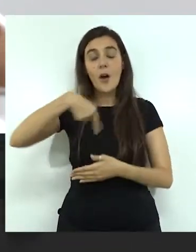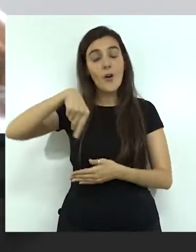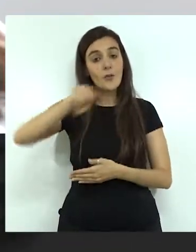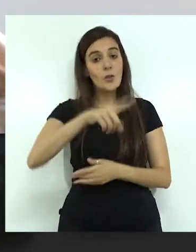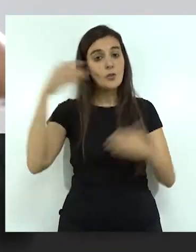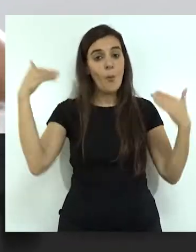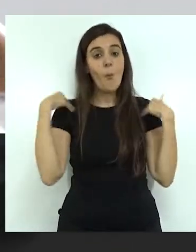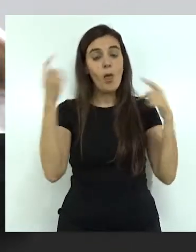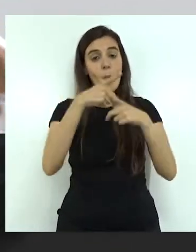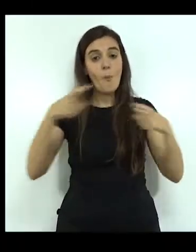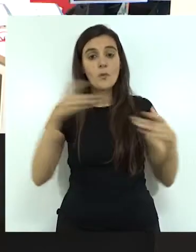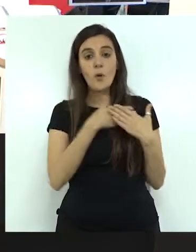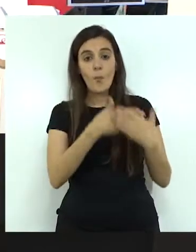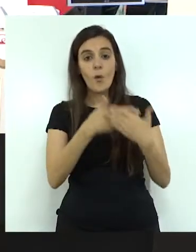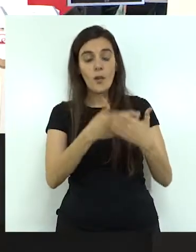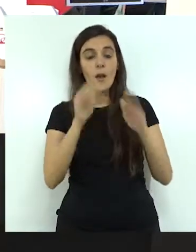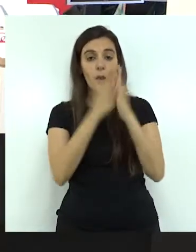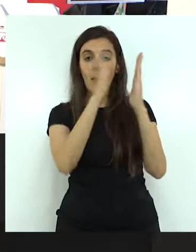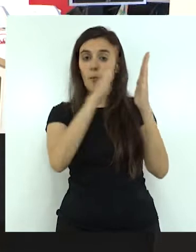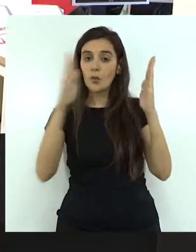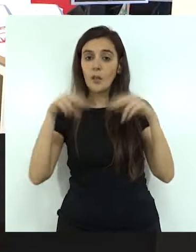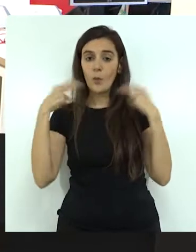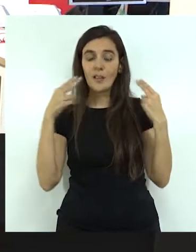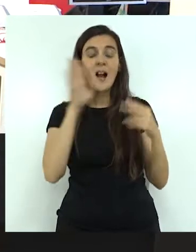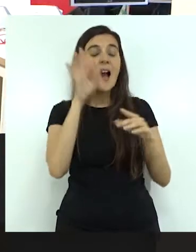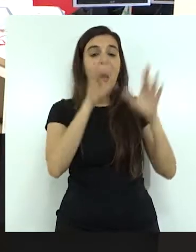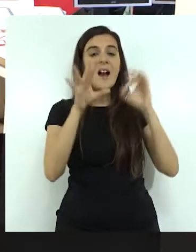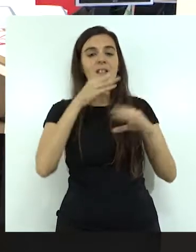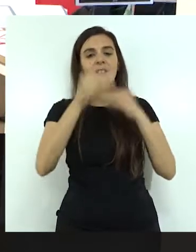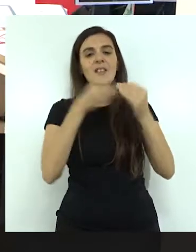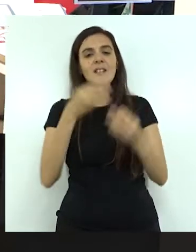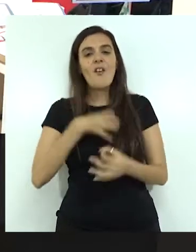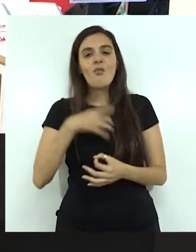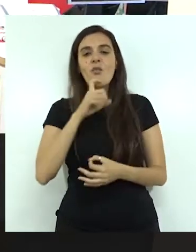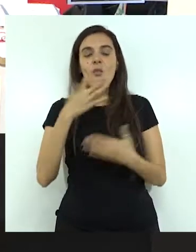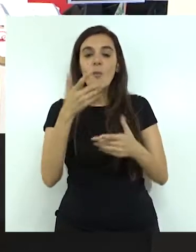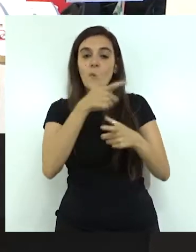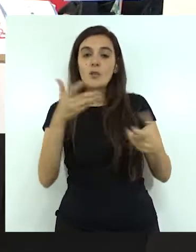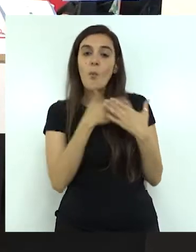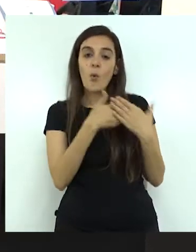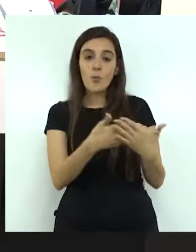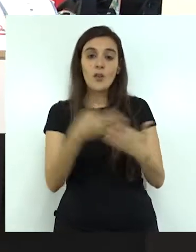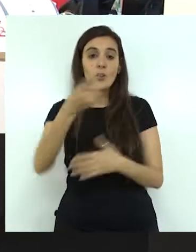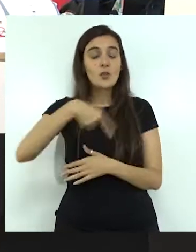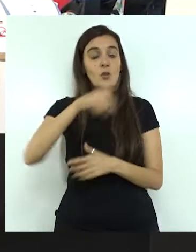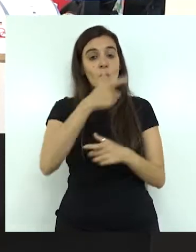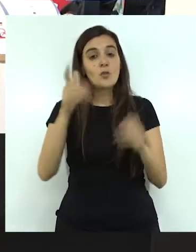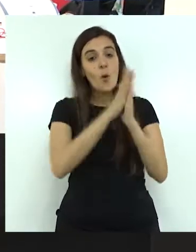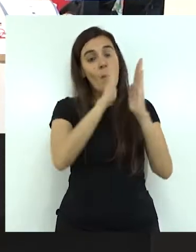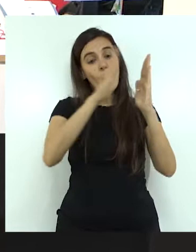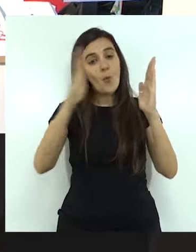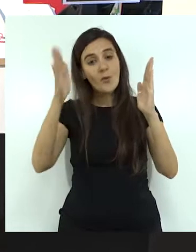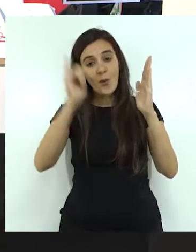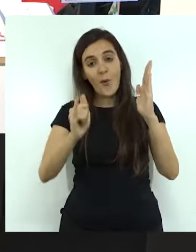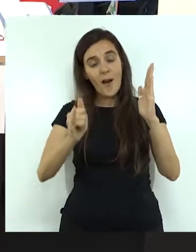de la política pública lo que ocurre que esta actividad queremos que funcione en base a voluntarios porque nosotros si los bibliotecarios bibliotecaria estamos dispuestos